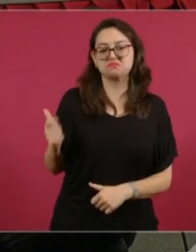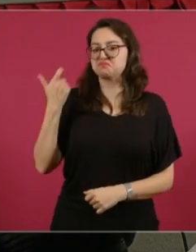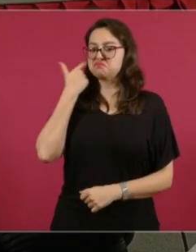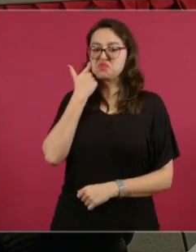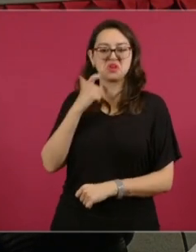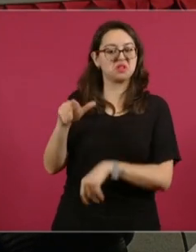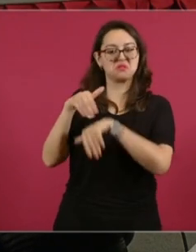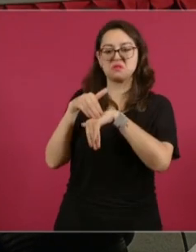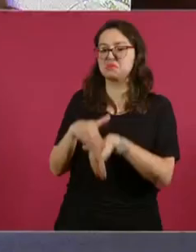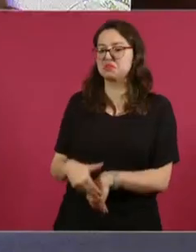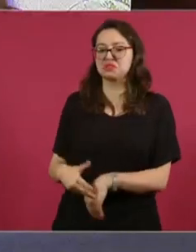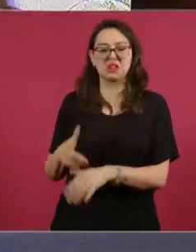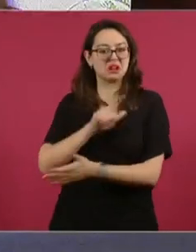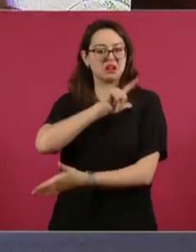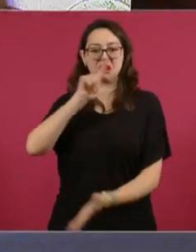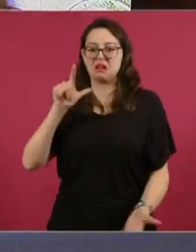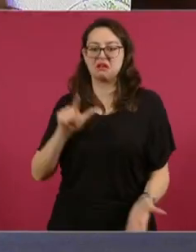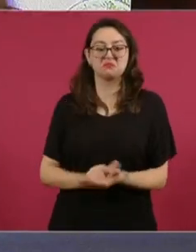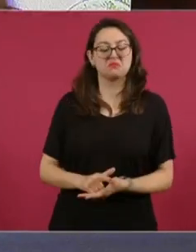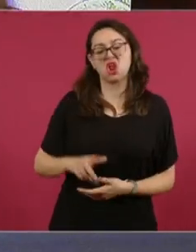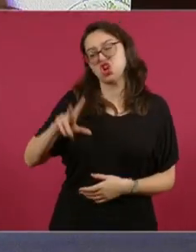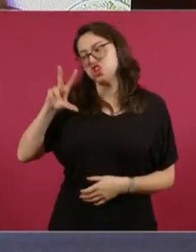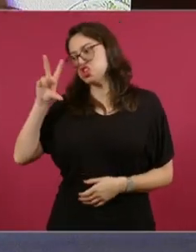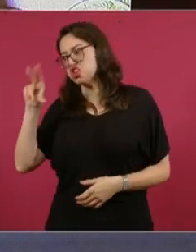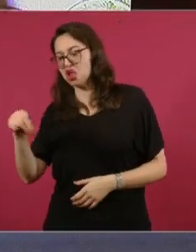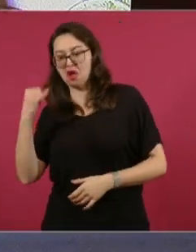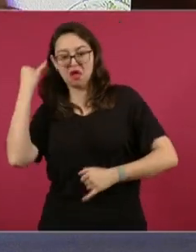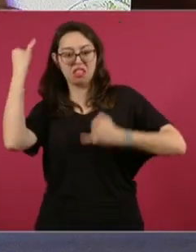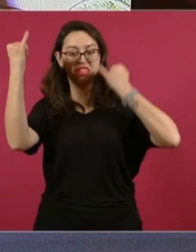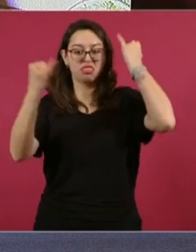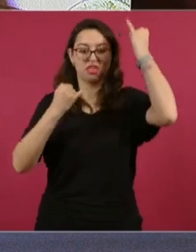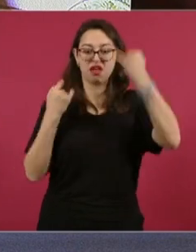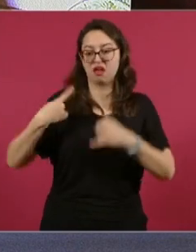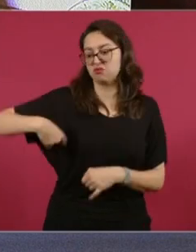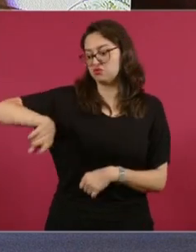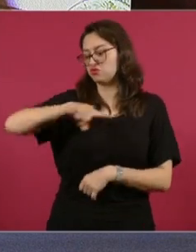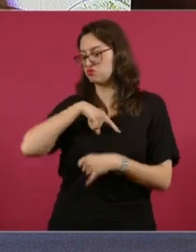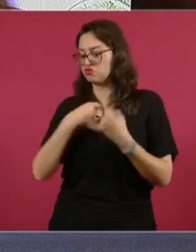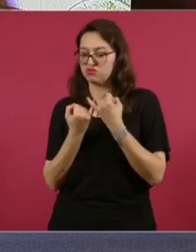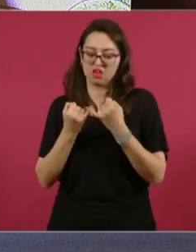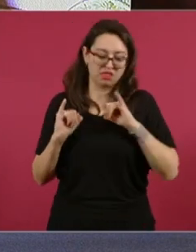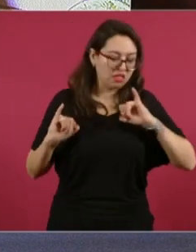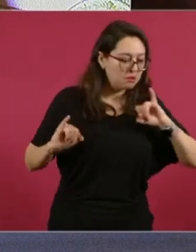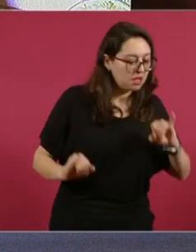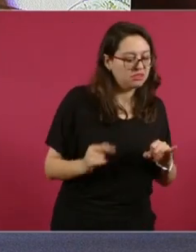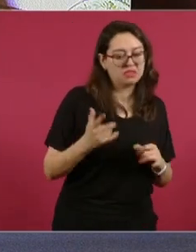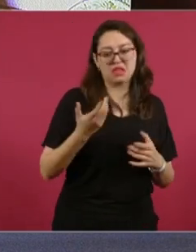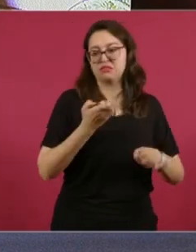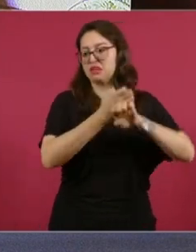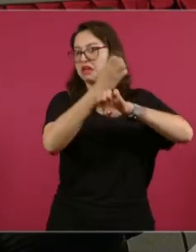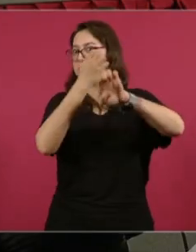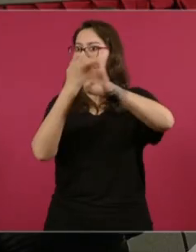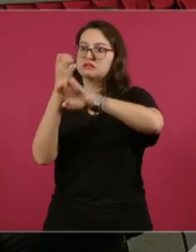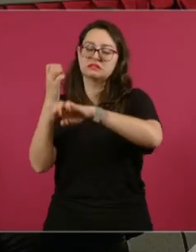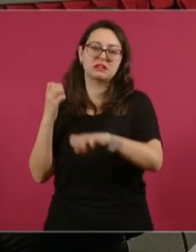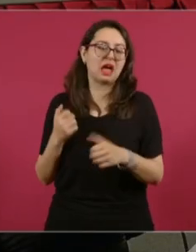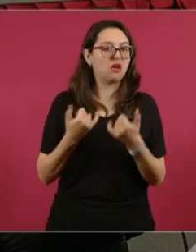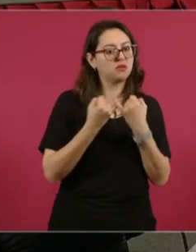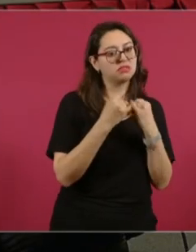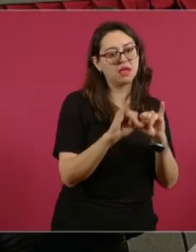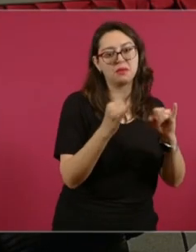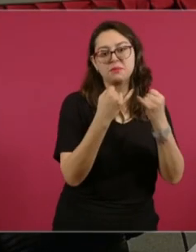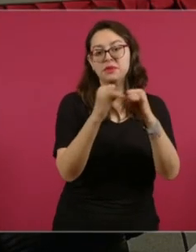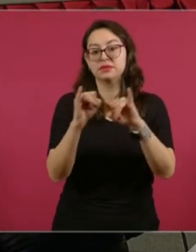poderes, en la autonomía constitucional, en la soberanía de los estados. Entonces, hemos